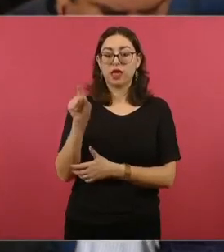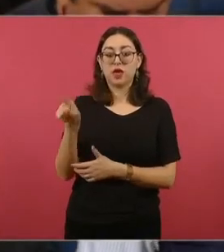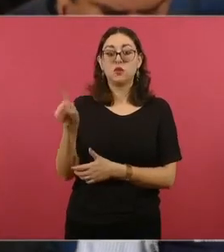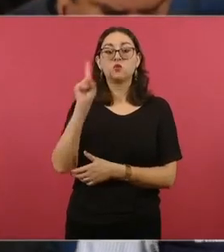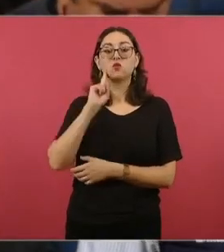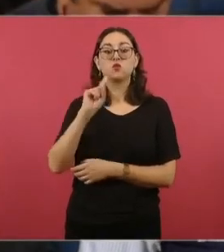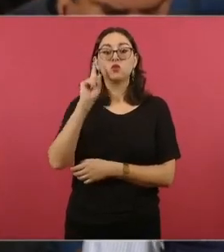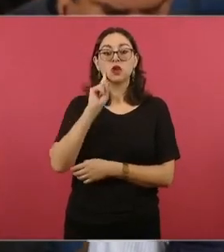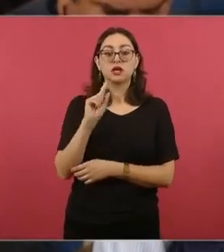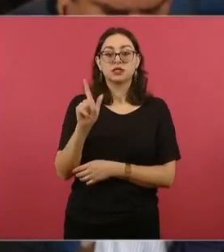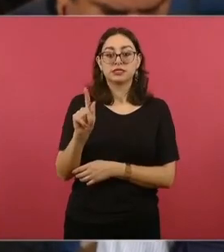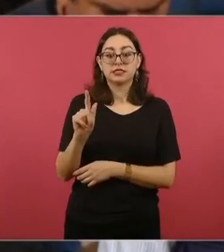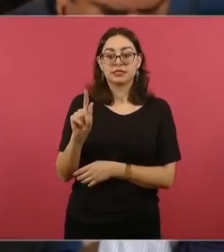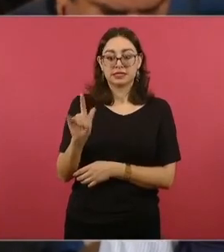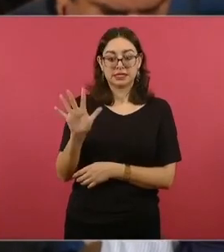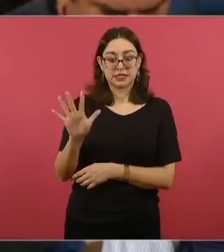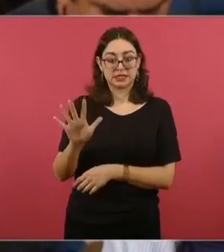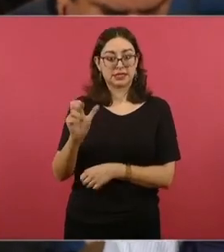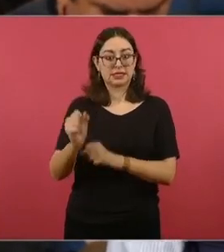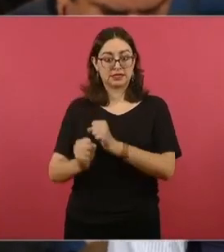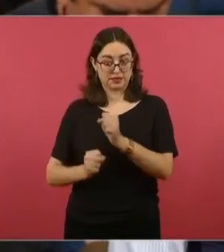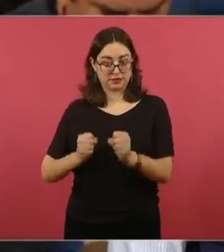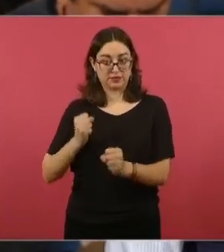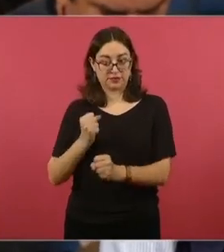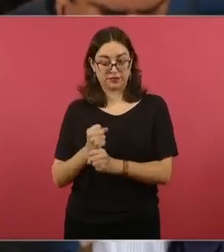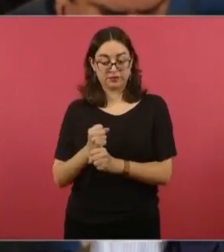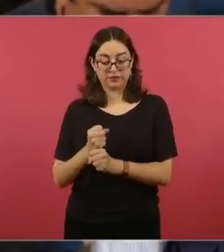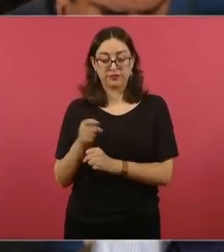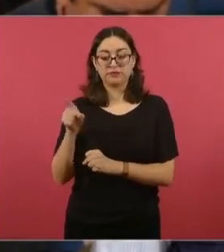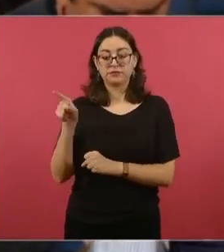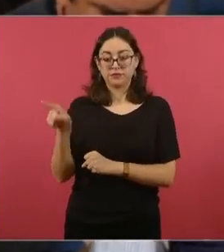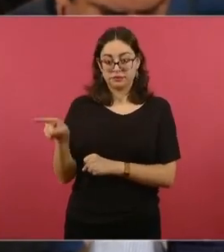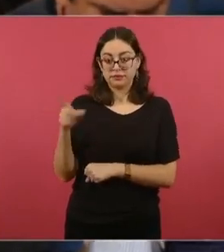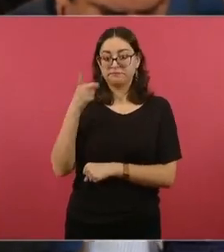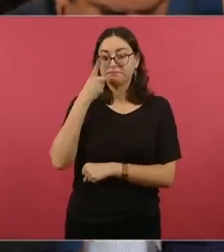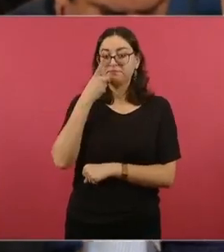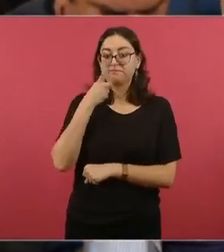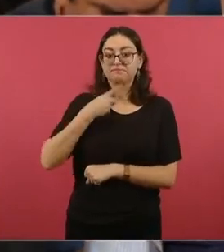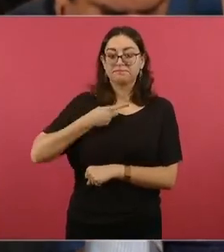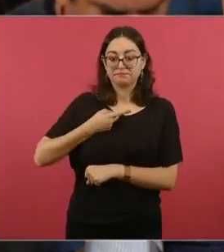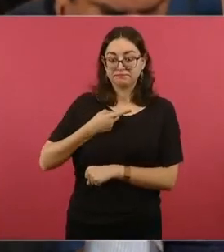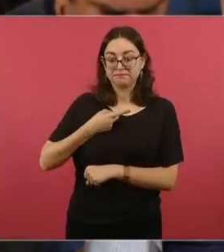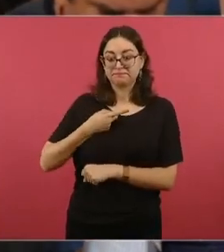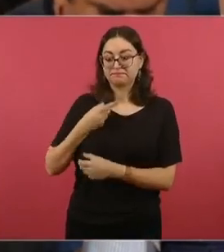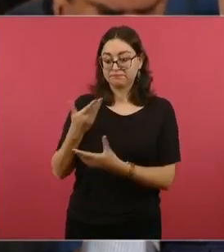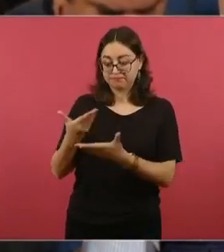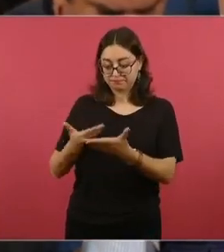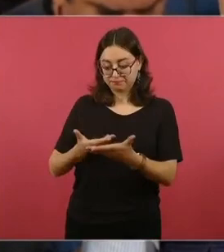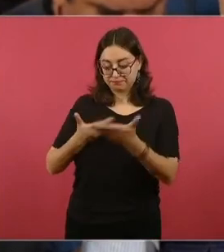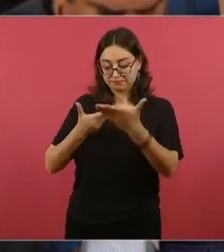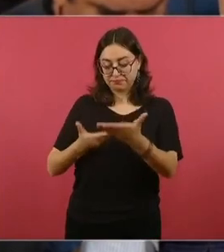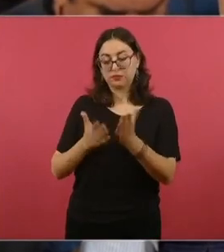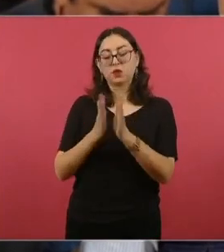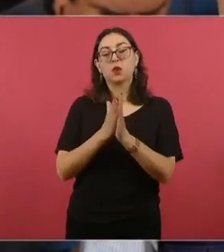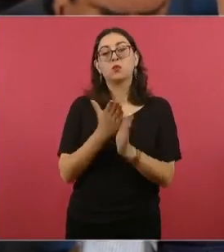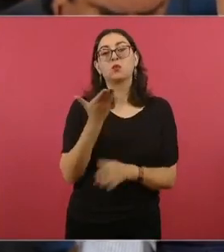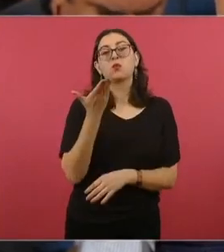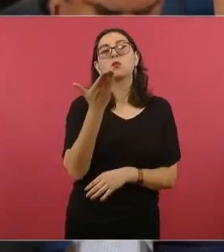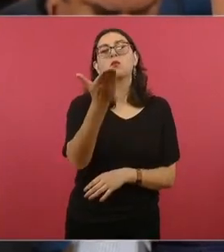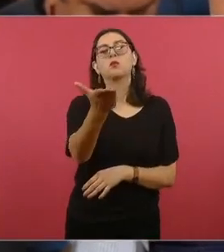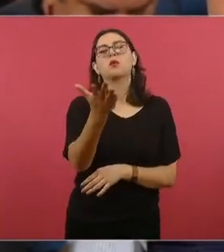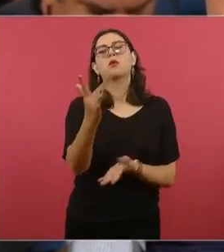años. Esta señora lo que está reclamando y a lo que pide su apoyo es que no le